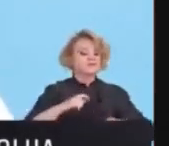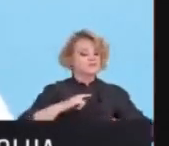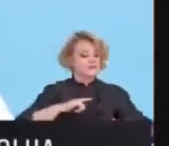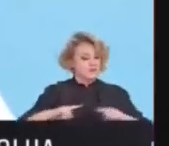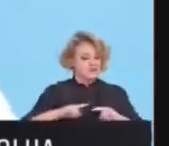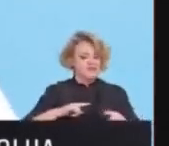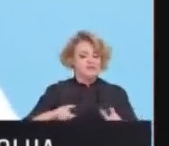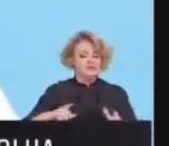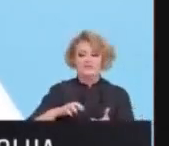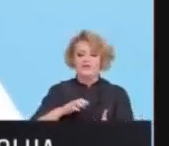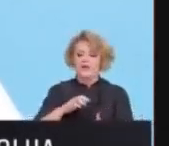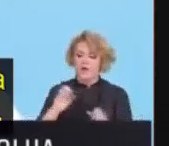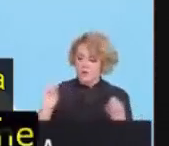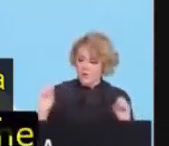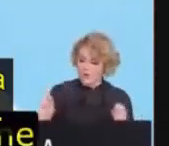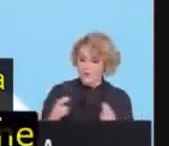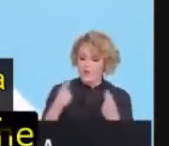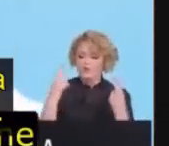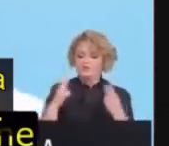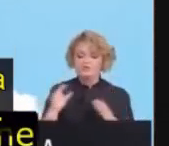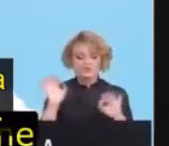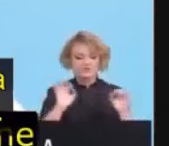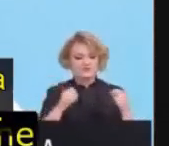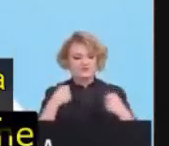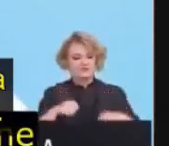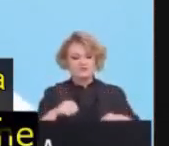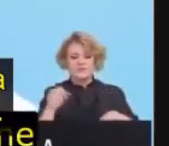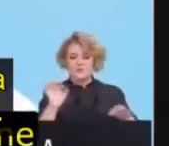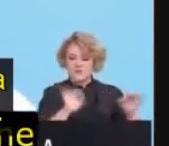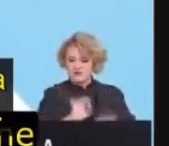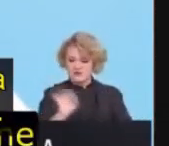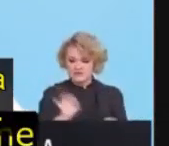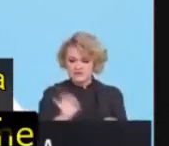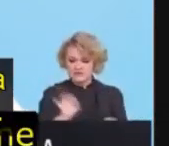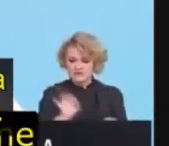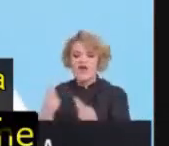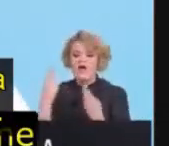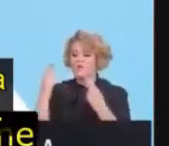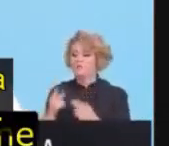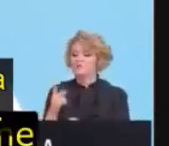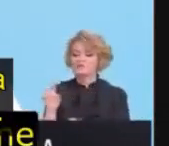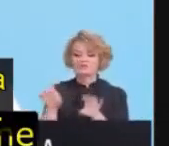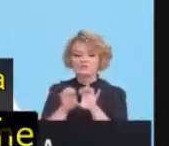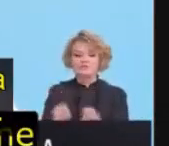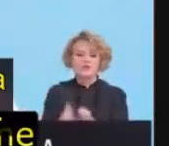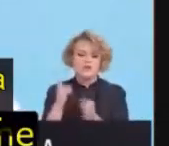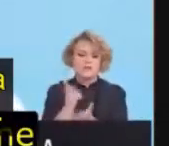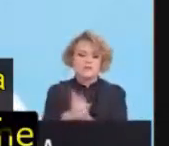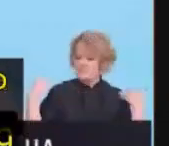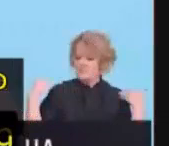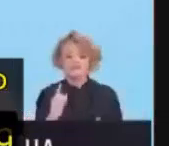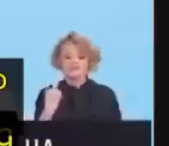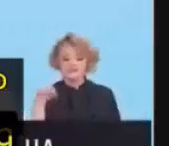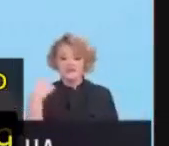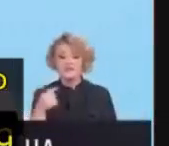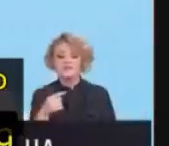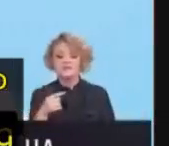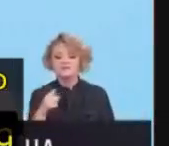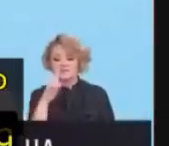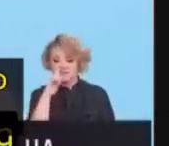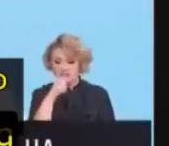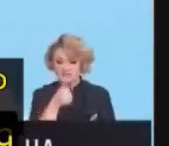esa es su única obsesión Un gobierno mundial Un gobierno mundial esa es su única obsesión y nada más